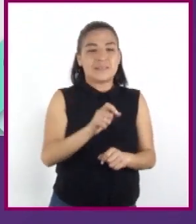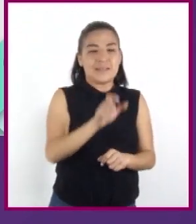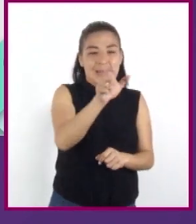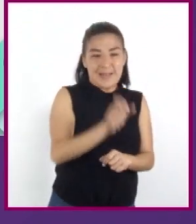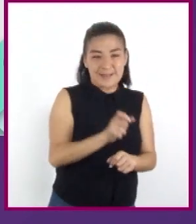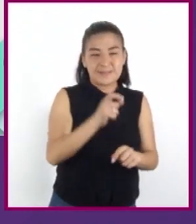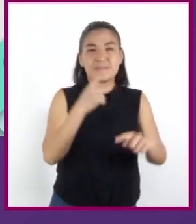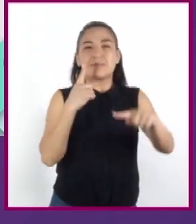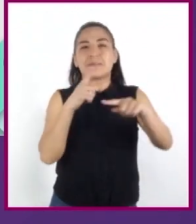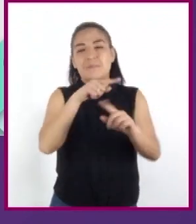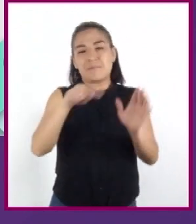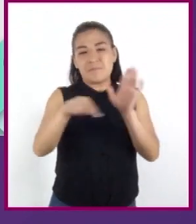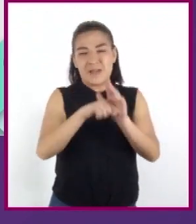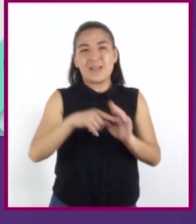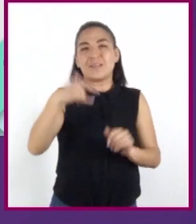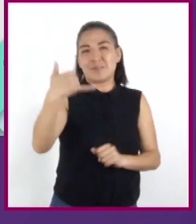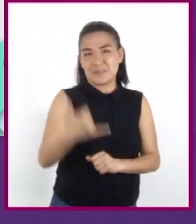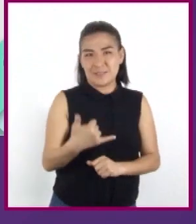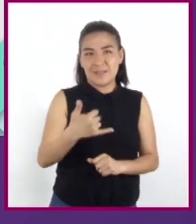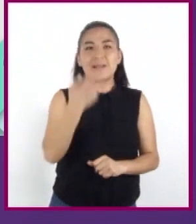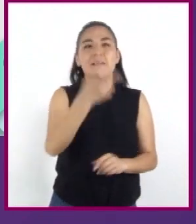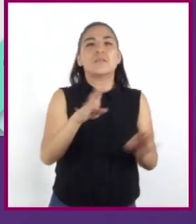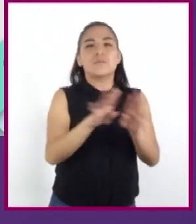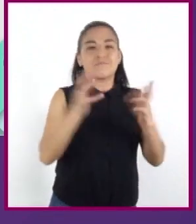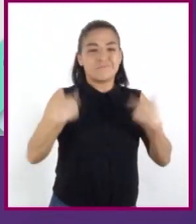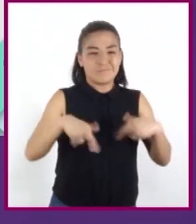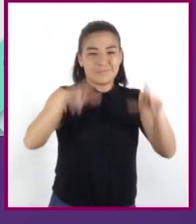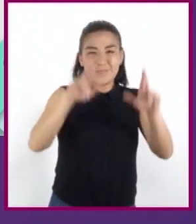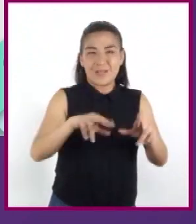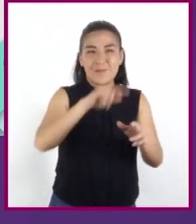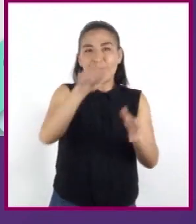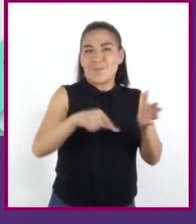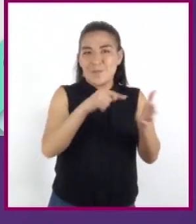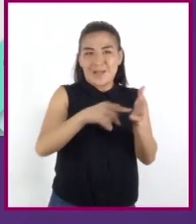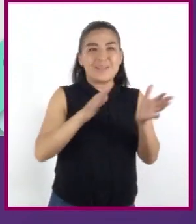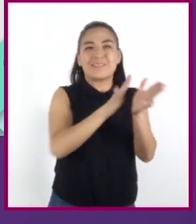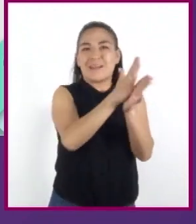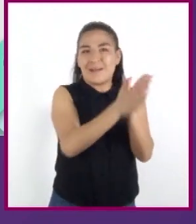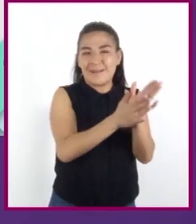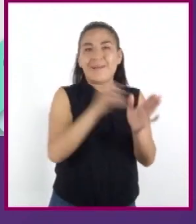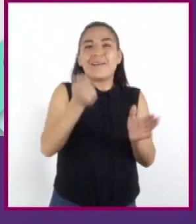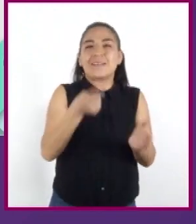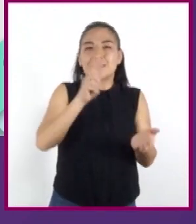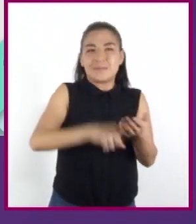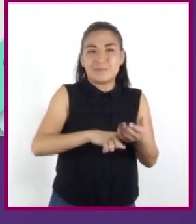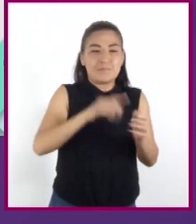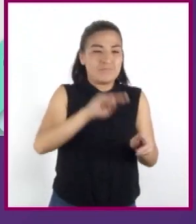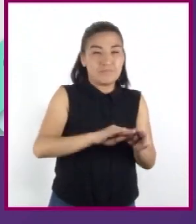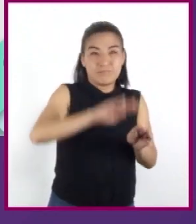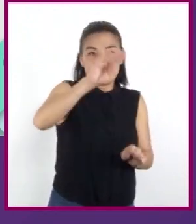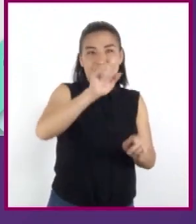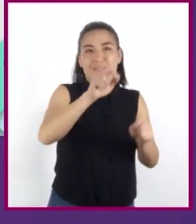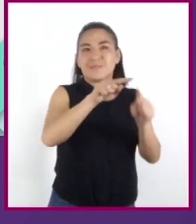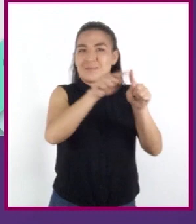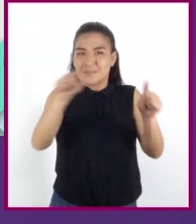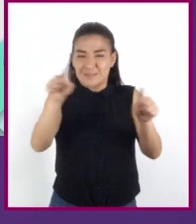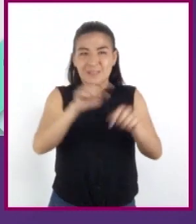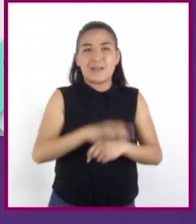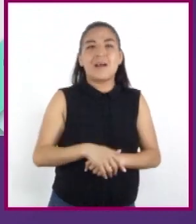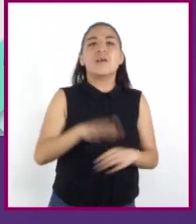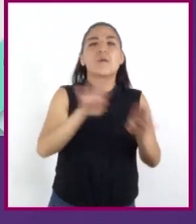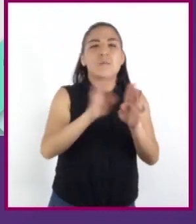Y. Así podemos representar su área como el producto de la base por la altura. El área